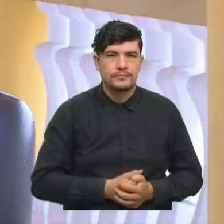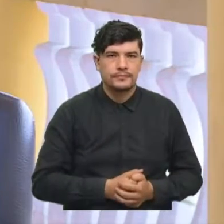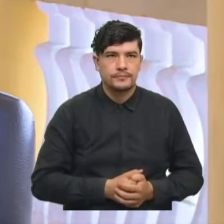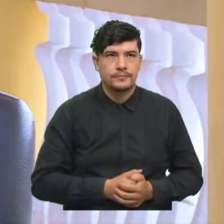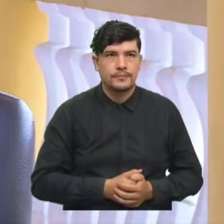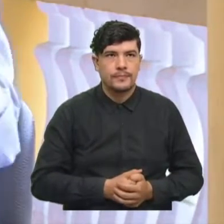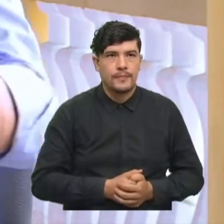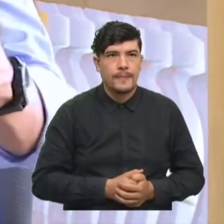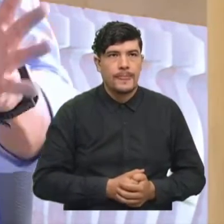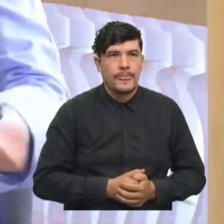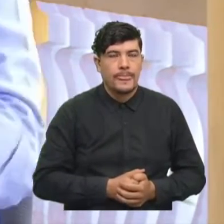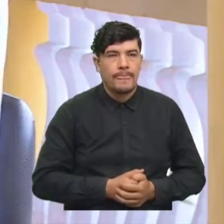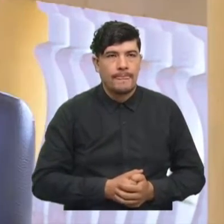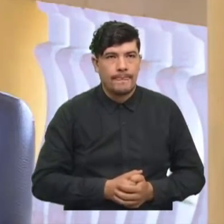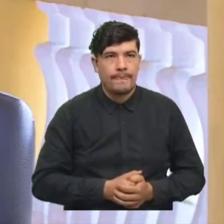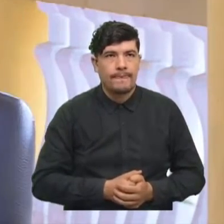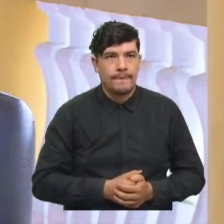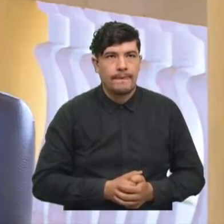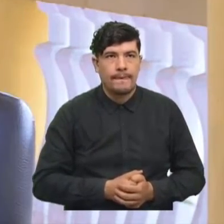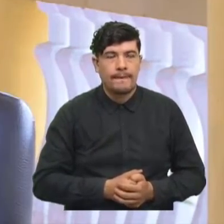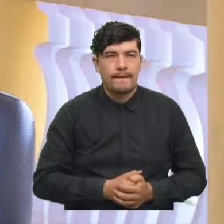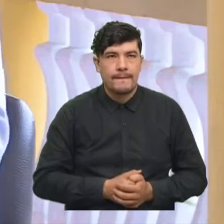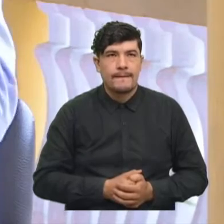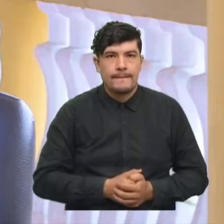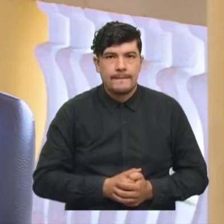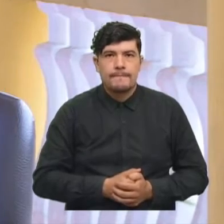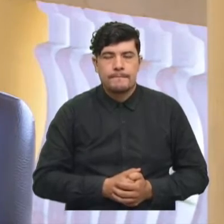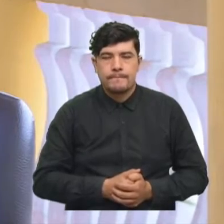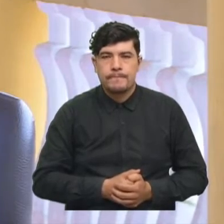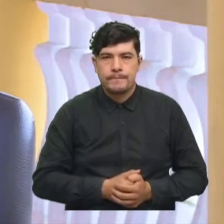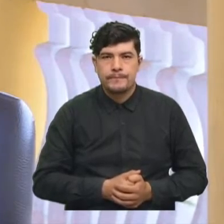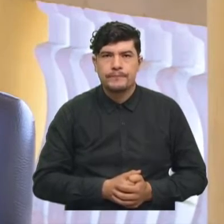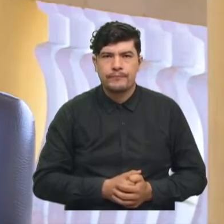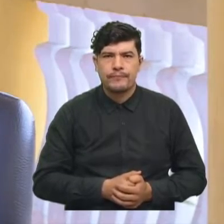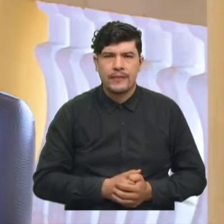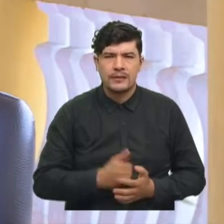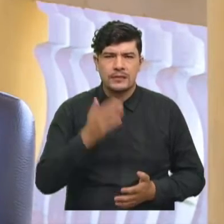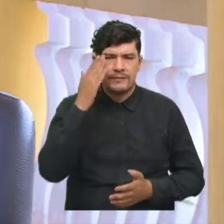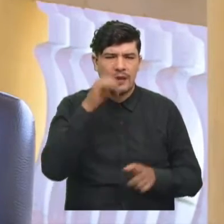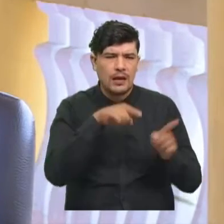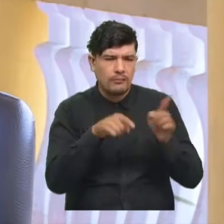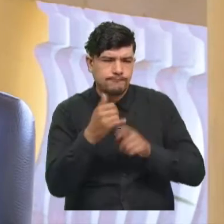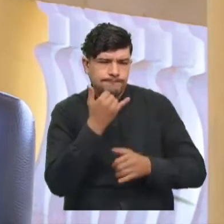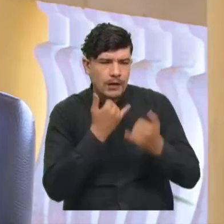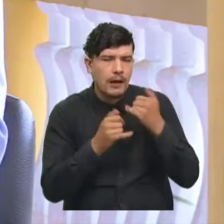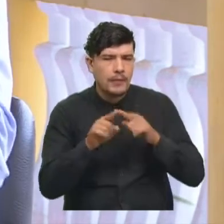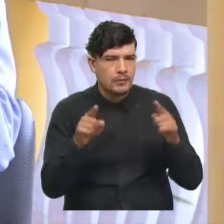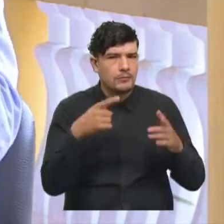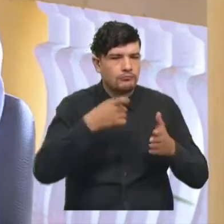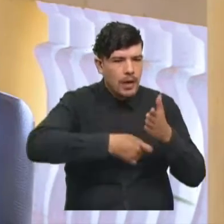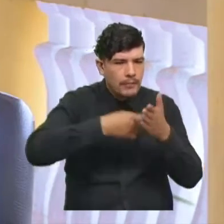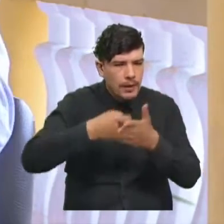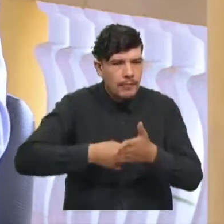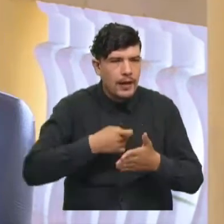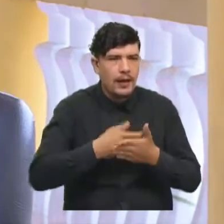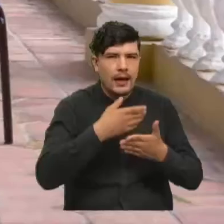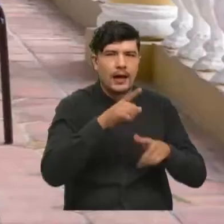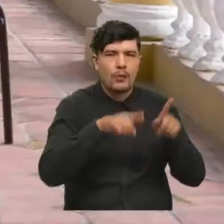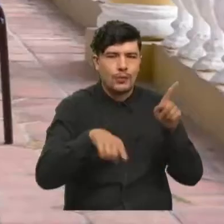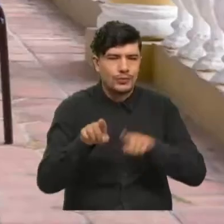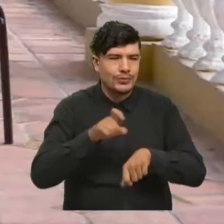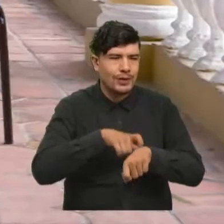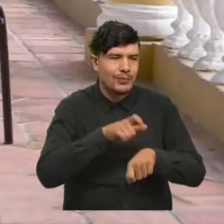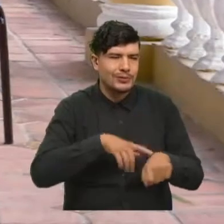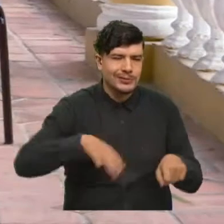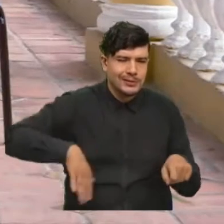también estos días también ha generado el trastorno de no poder llegar a garantizar las entregas a tiempo entonces se toca programar pero